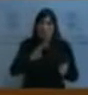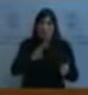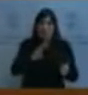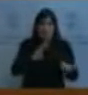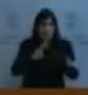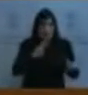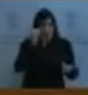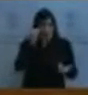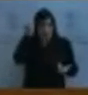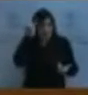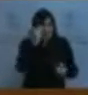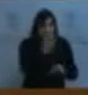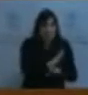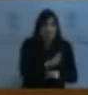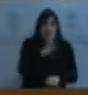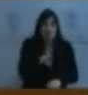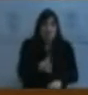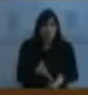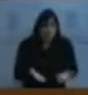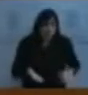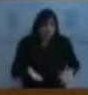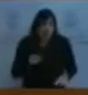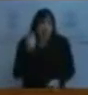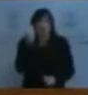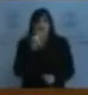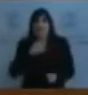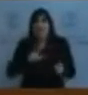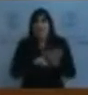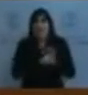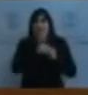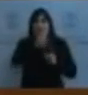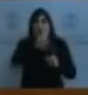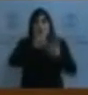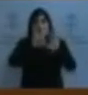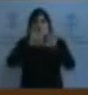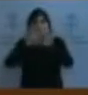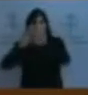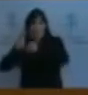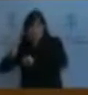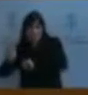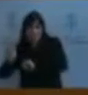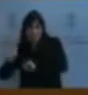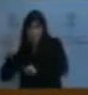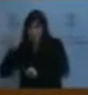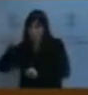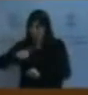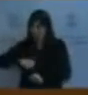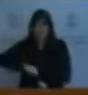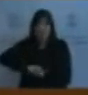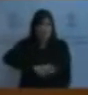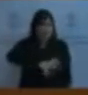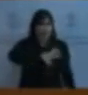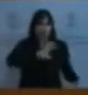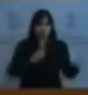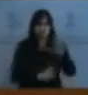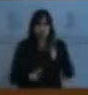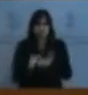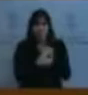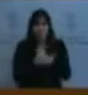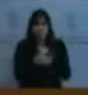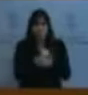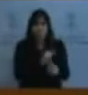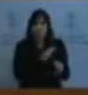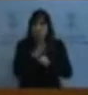ley de 1994 todo había cambiado muchísimo, y en el ámbito deportivo también, y era necesario dar